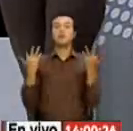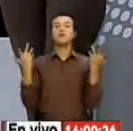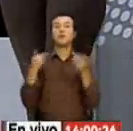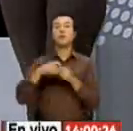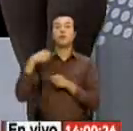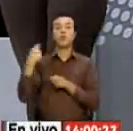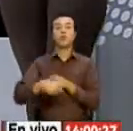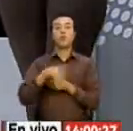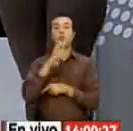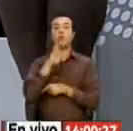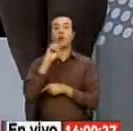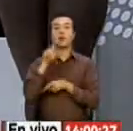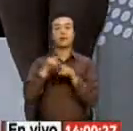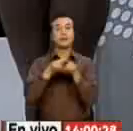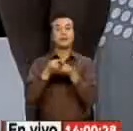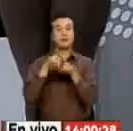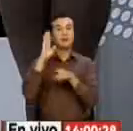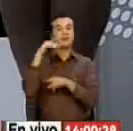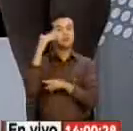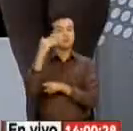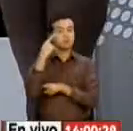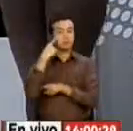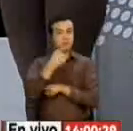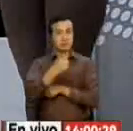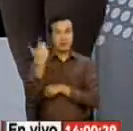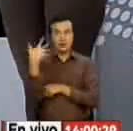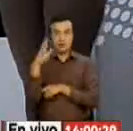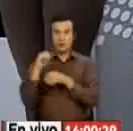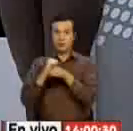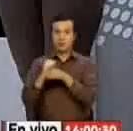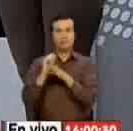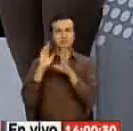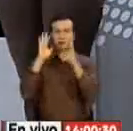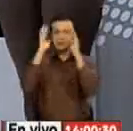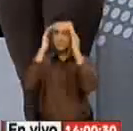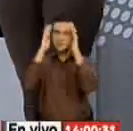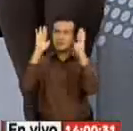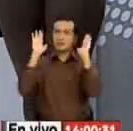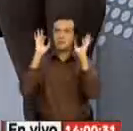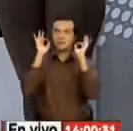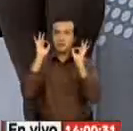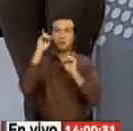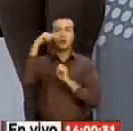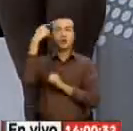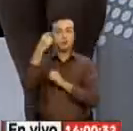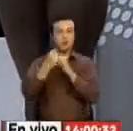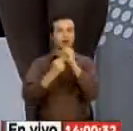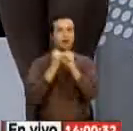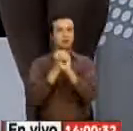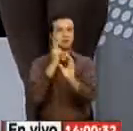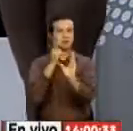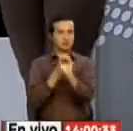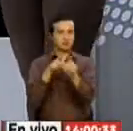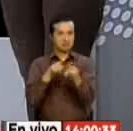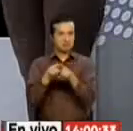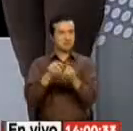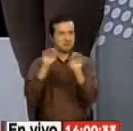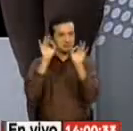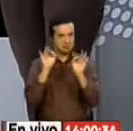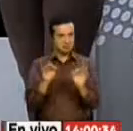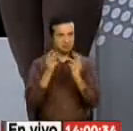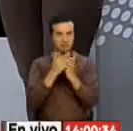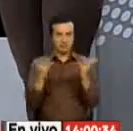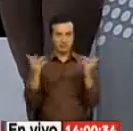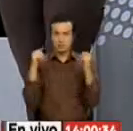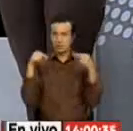de 40, un campeonato de 40. Más adelante, ¿usted practicó ya? No, no sé jugar 40, pero prometo para el próximo año poder participar y competir. lo